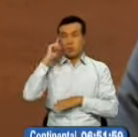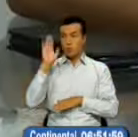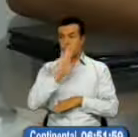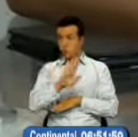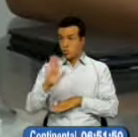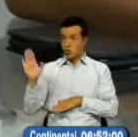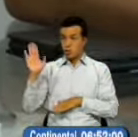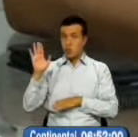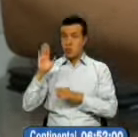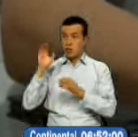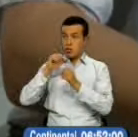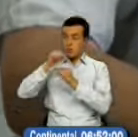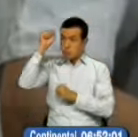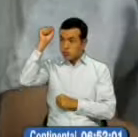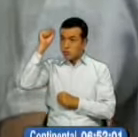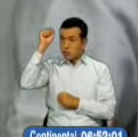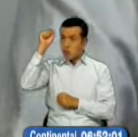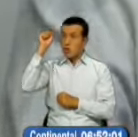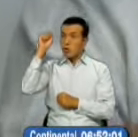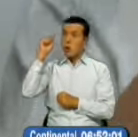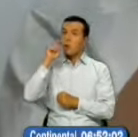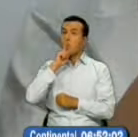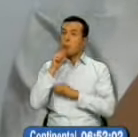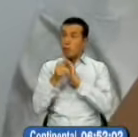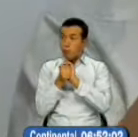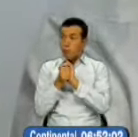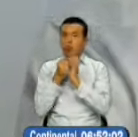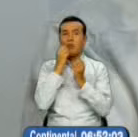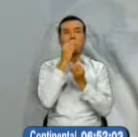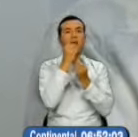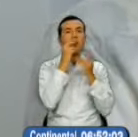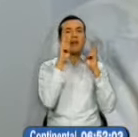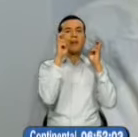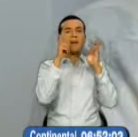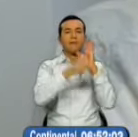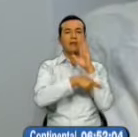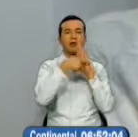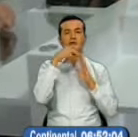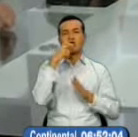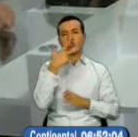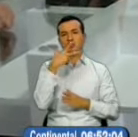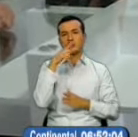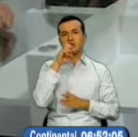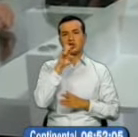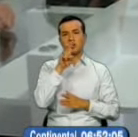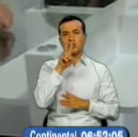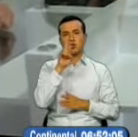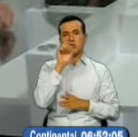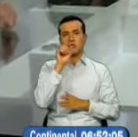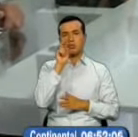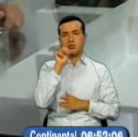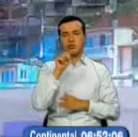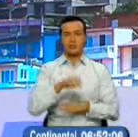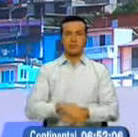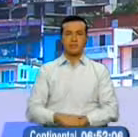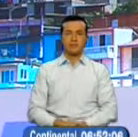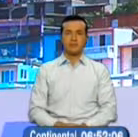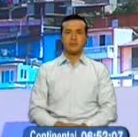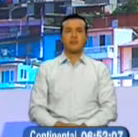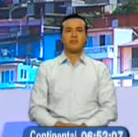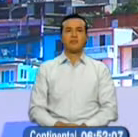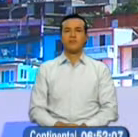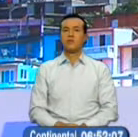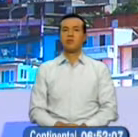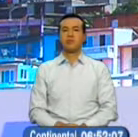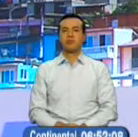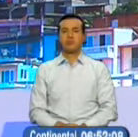García. Según la fiscalía, habría divulgado información reservada e importante sobre la petrolera Chevron. Alex Llanos, Ecuador TV. En otro